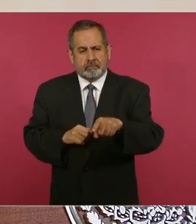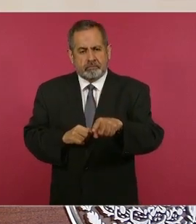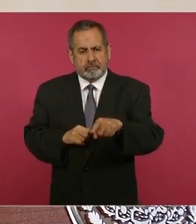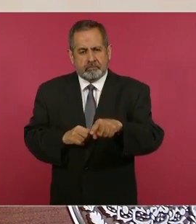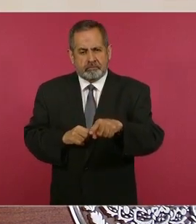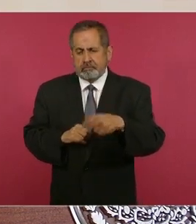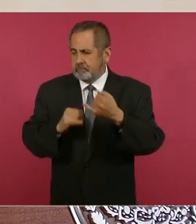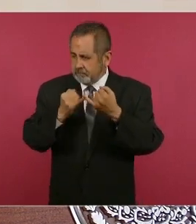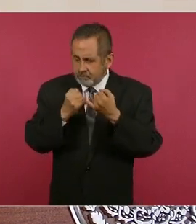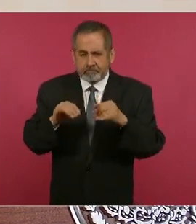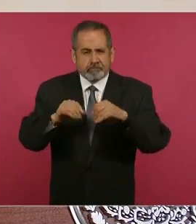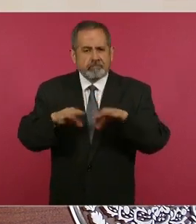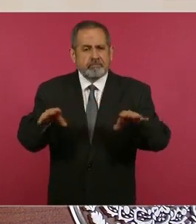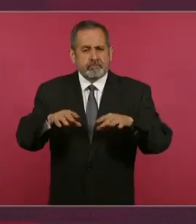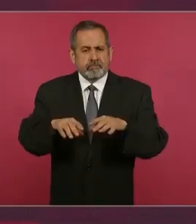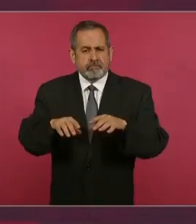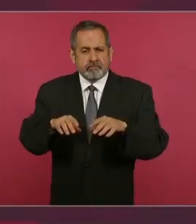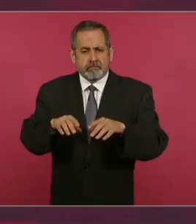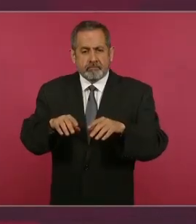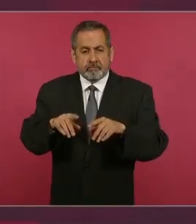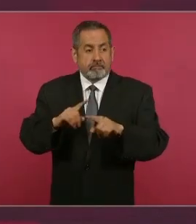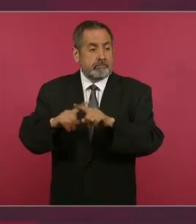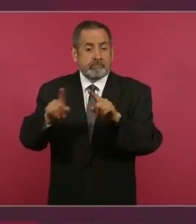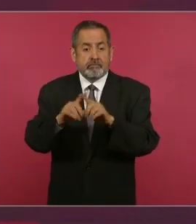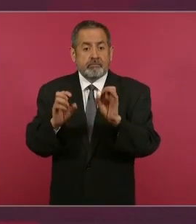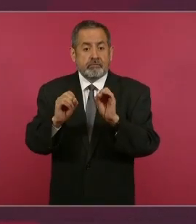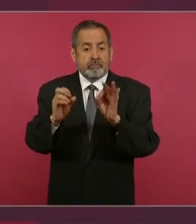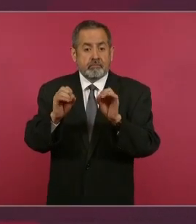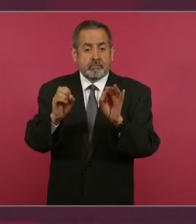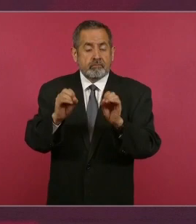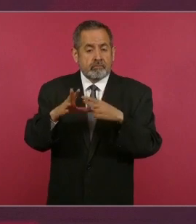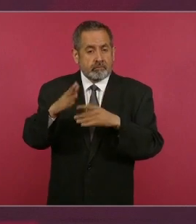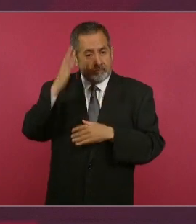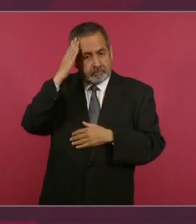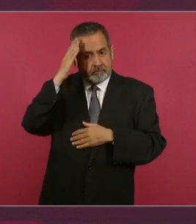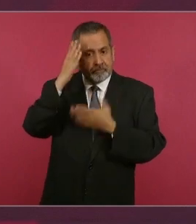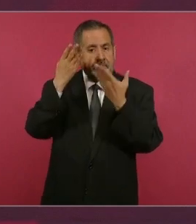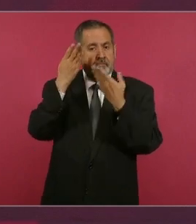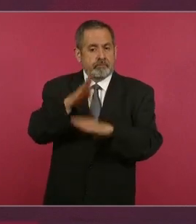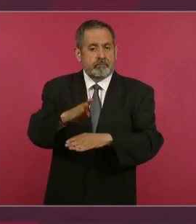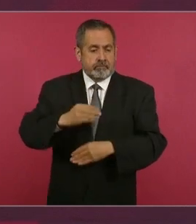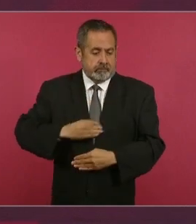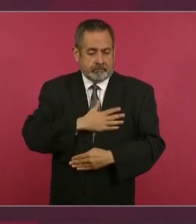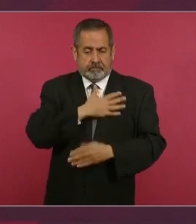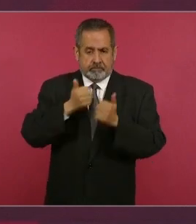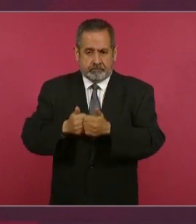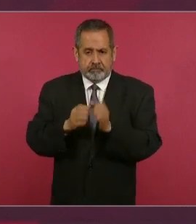ya todas las sucursales del Banco de Bienestar,